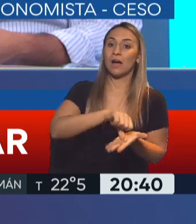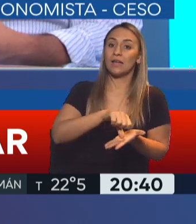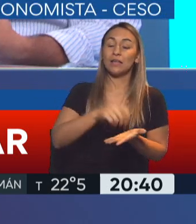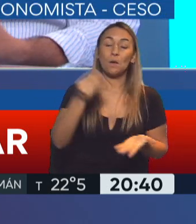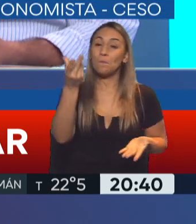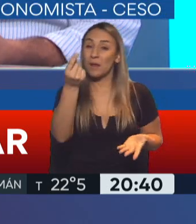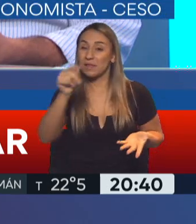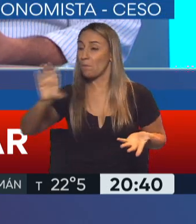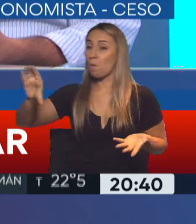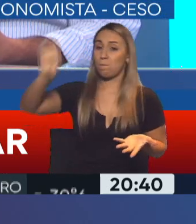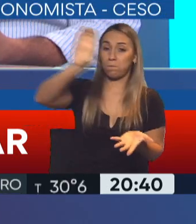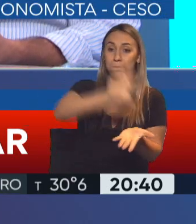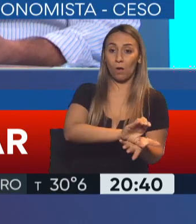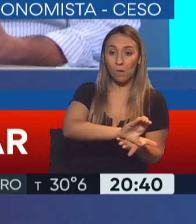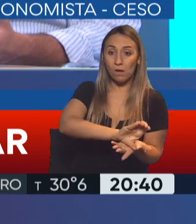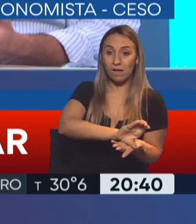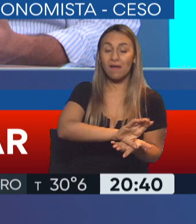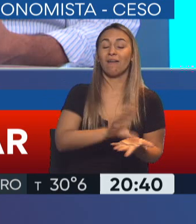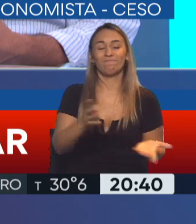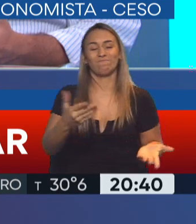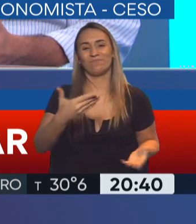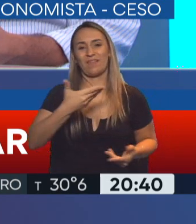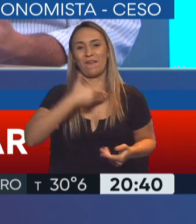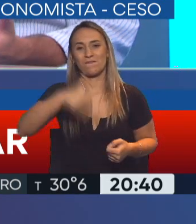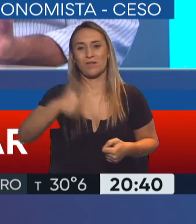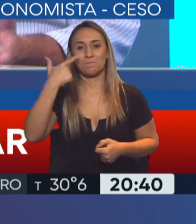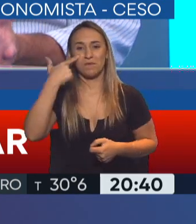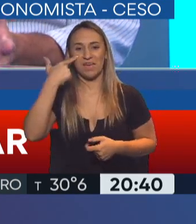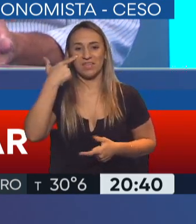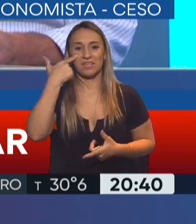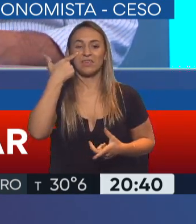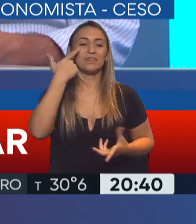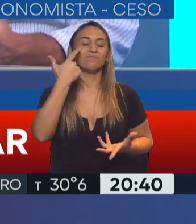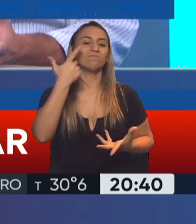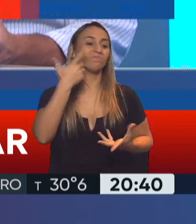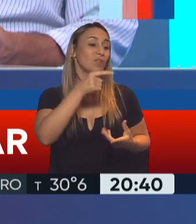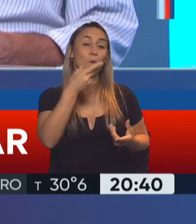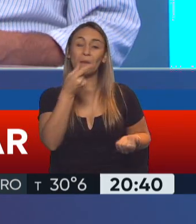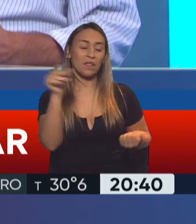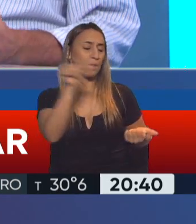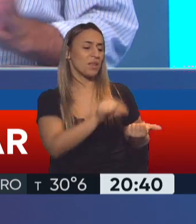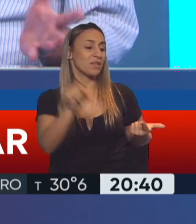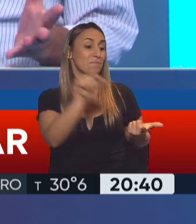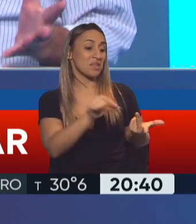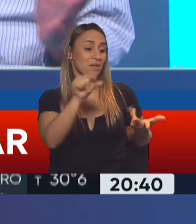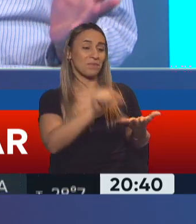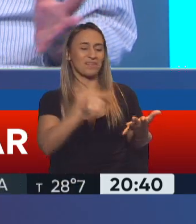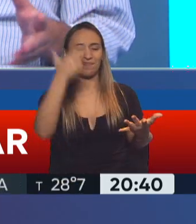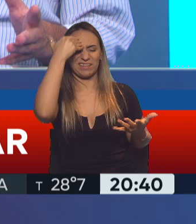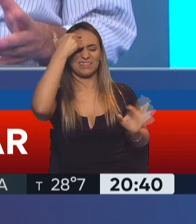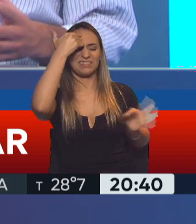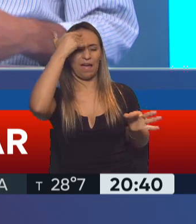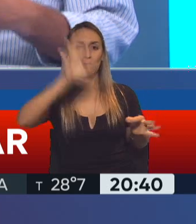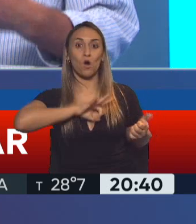crédito más tiempo se garantizaba el fondo monetario permanecer en la economía argentina siempre sabemos no que si lo contaba lula